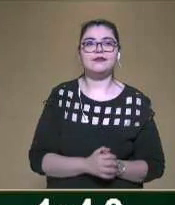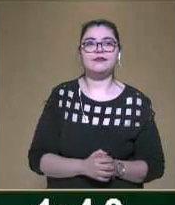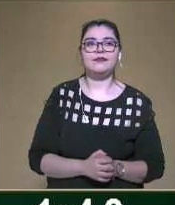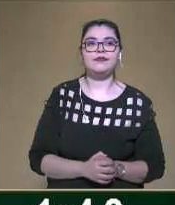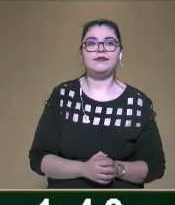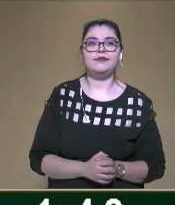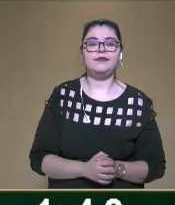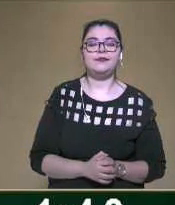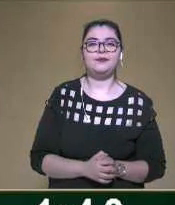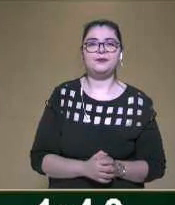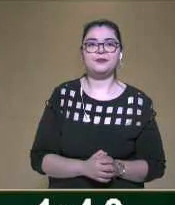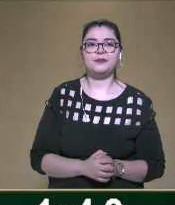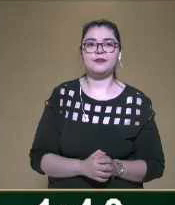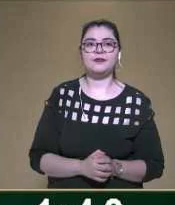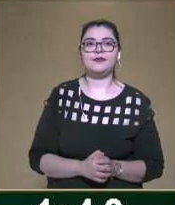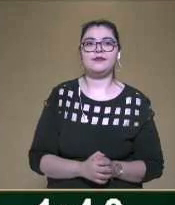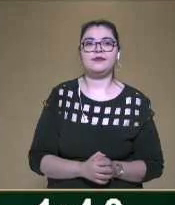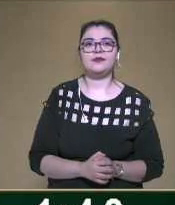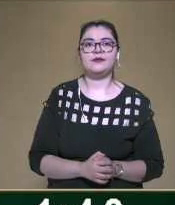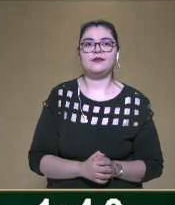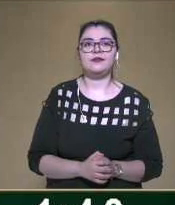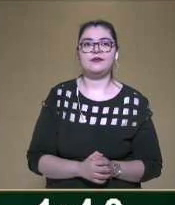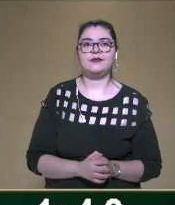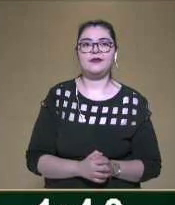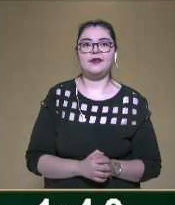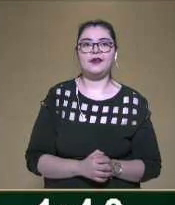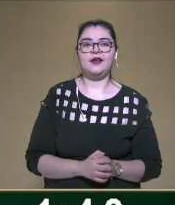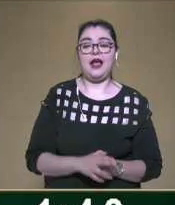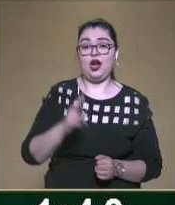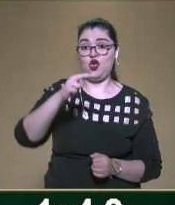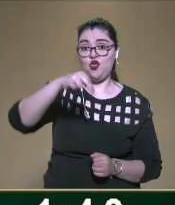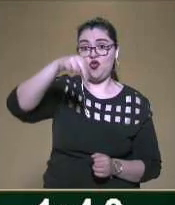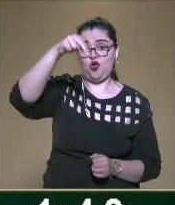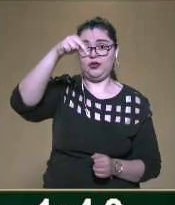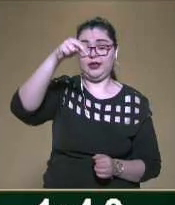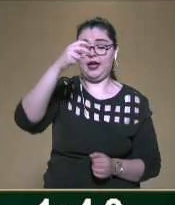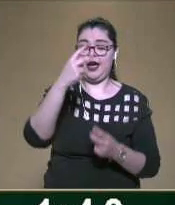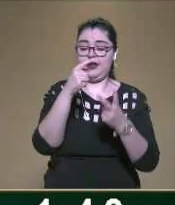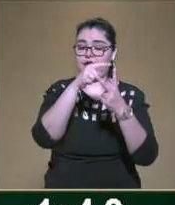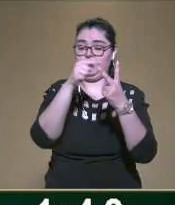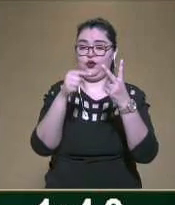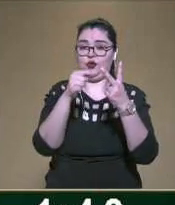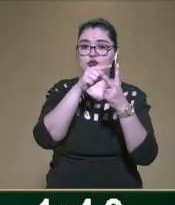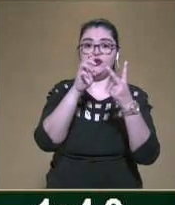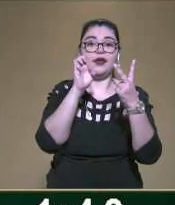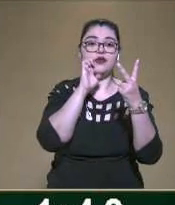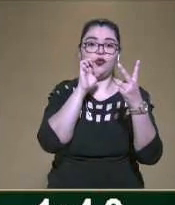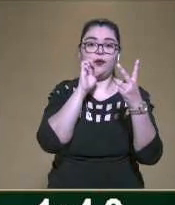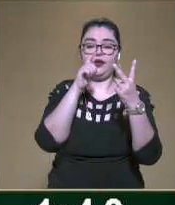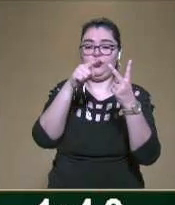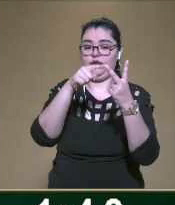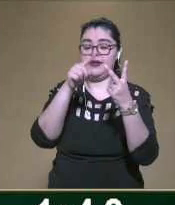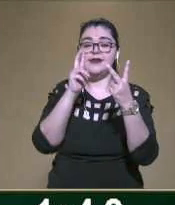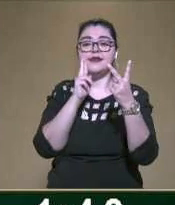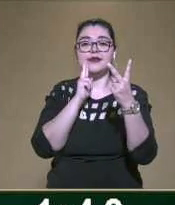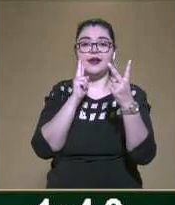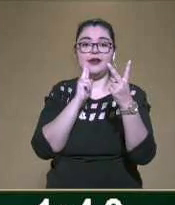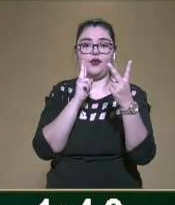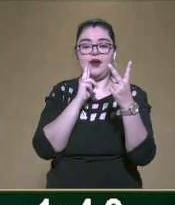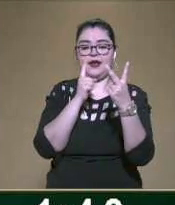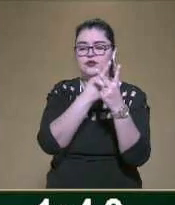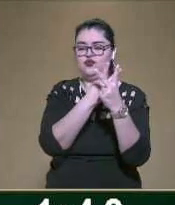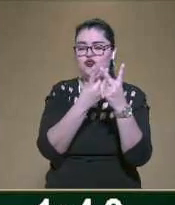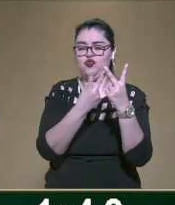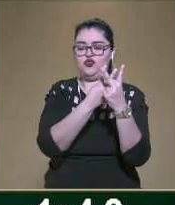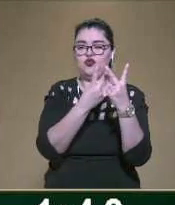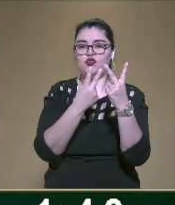Ahí está. San Nicolás, así lo voy a abreviar, ¿verdad? Se llama San Nicolás de los Garza. Al este, maestro Ricky. Al este, ¿quién está al